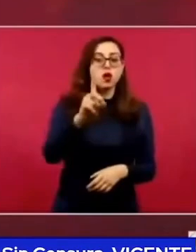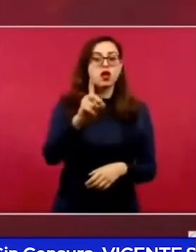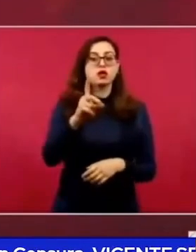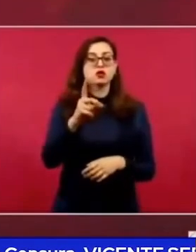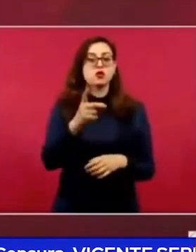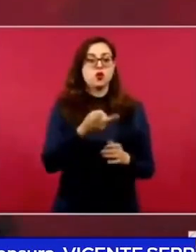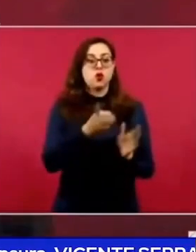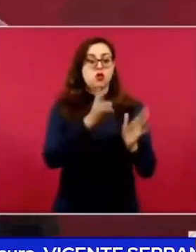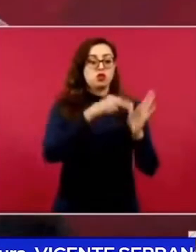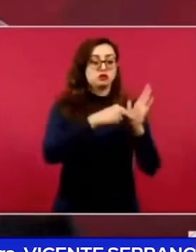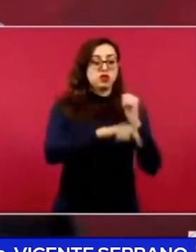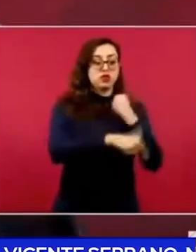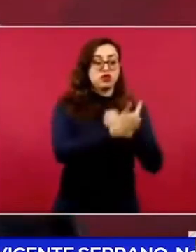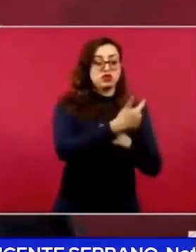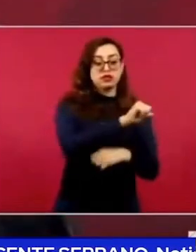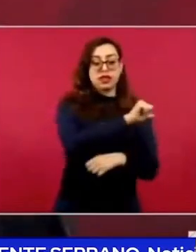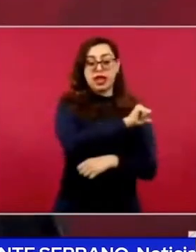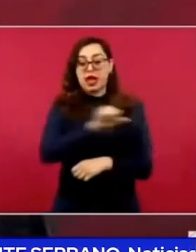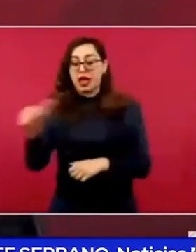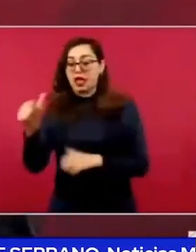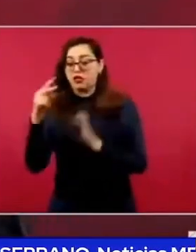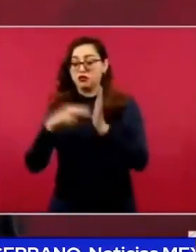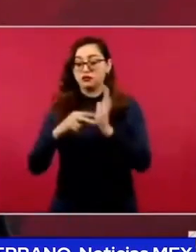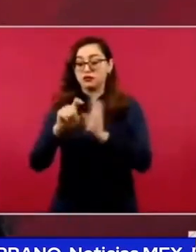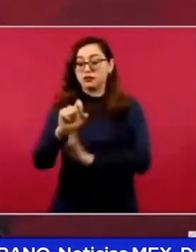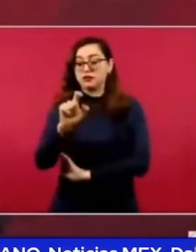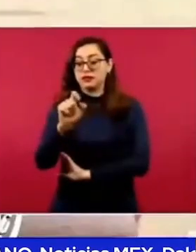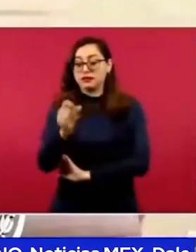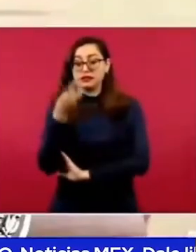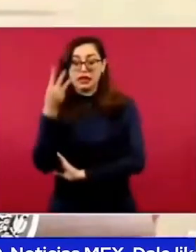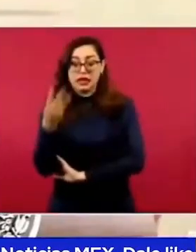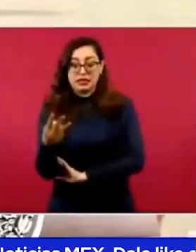del 2012 a la fecha,